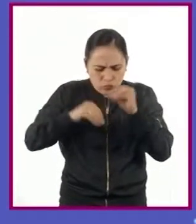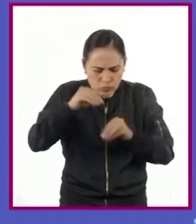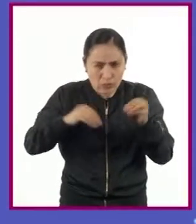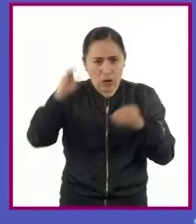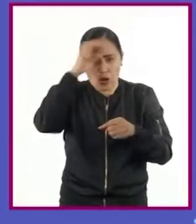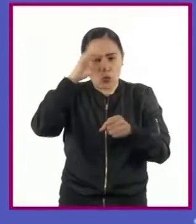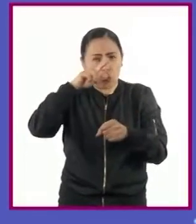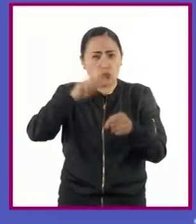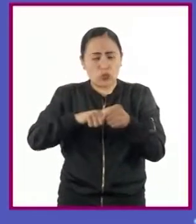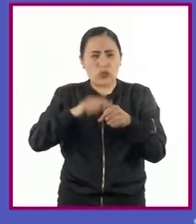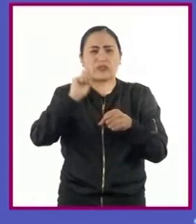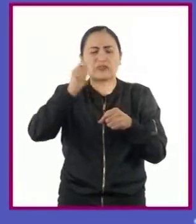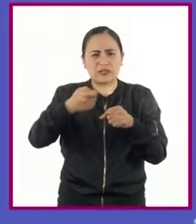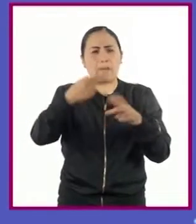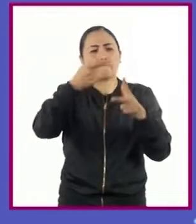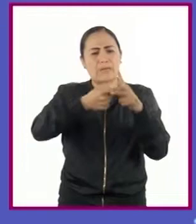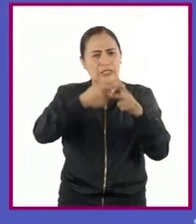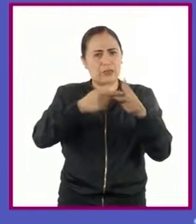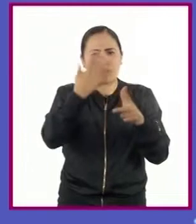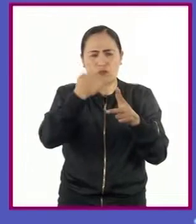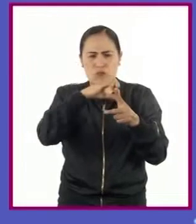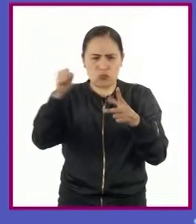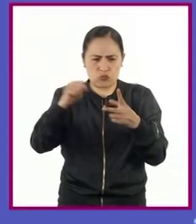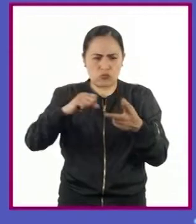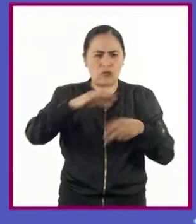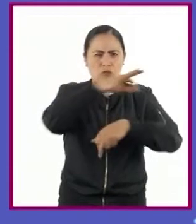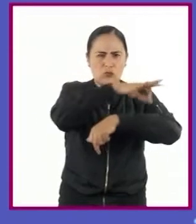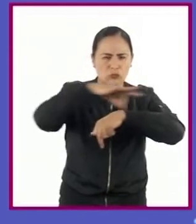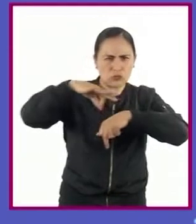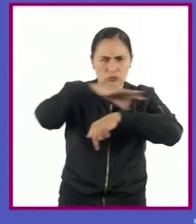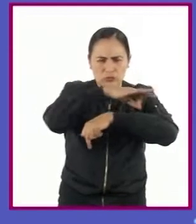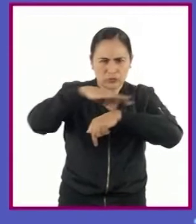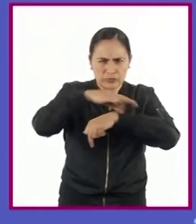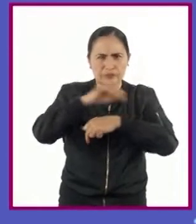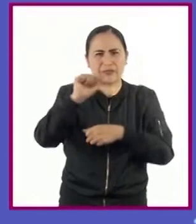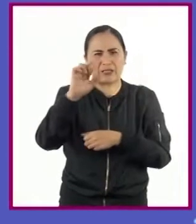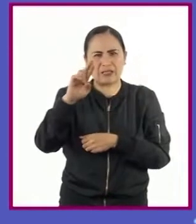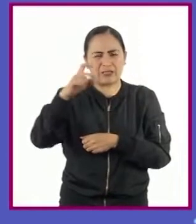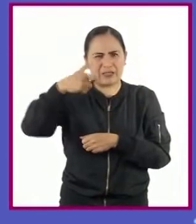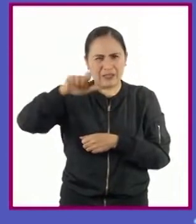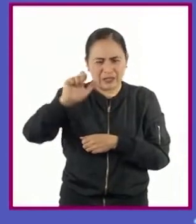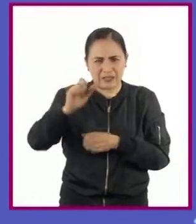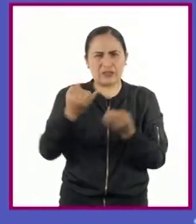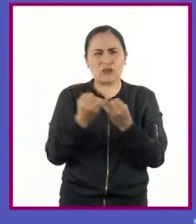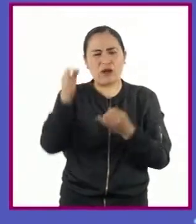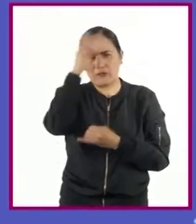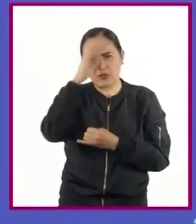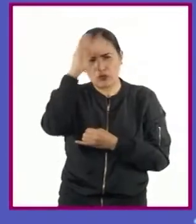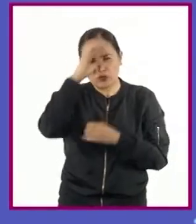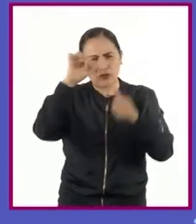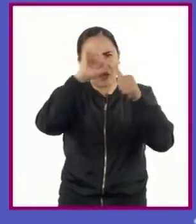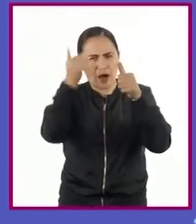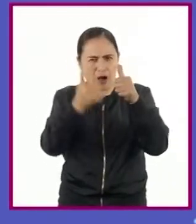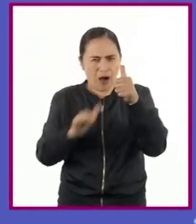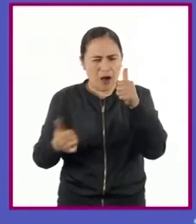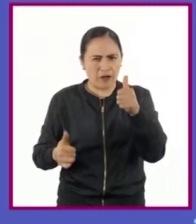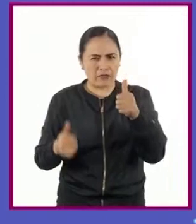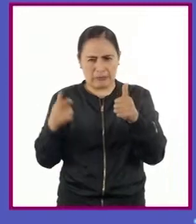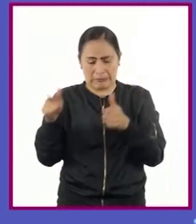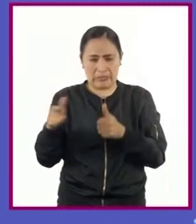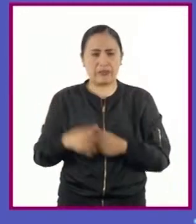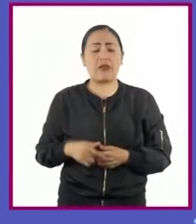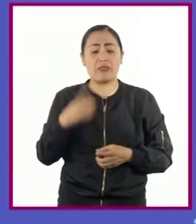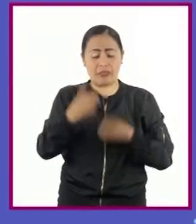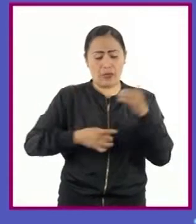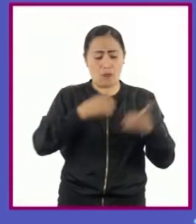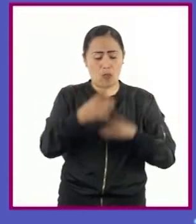destacan las ciencias como las matemáticas, la arquitectura y disciplinas como la filosofía y el arte. Si bien entre los dos deportes más populares